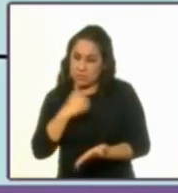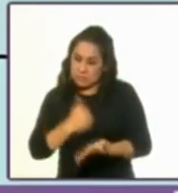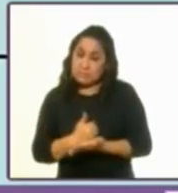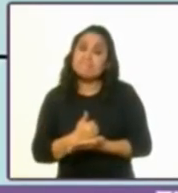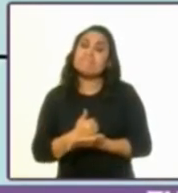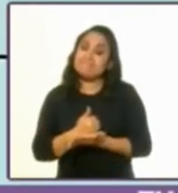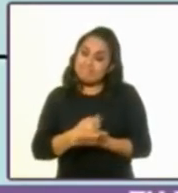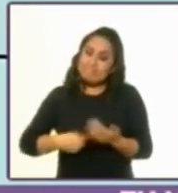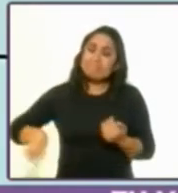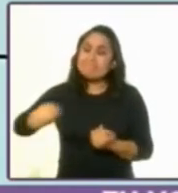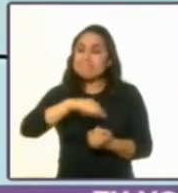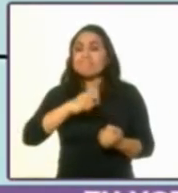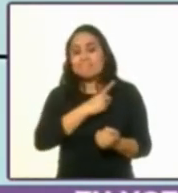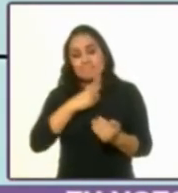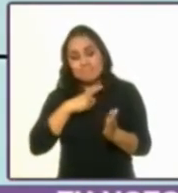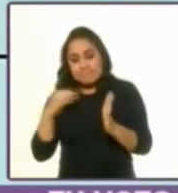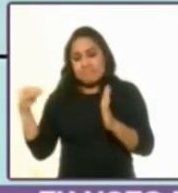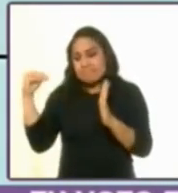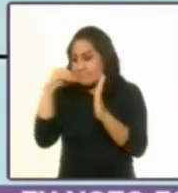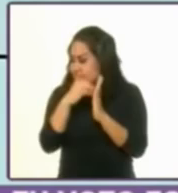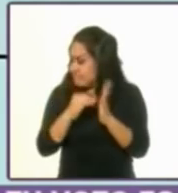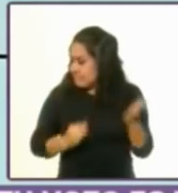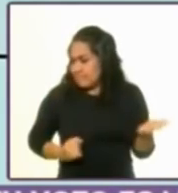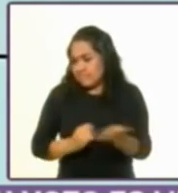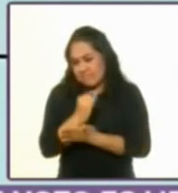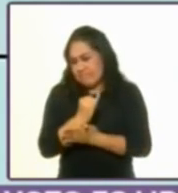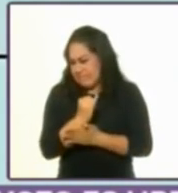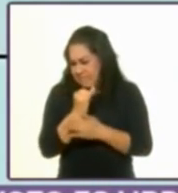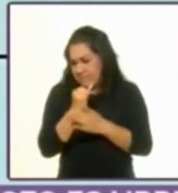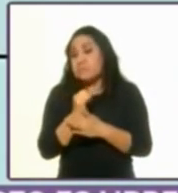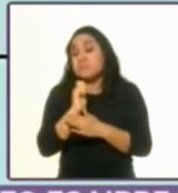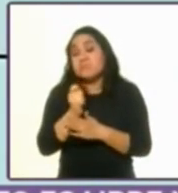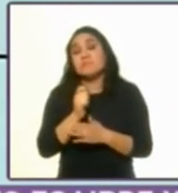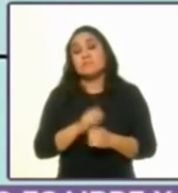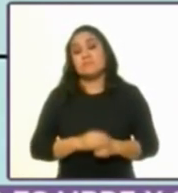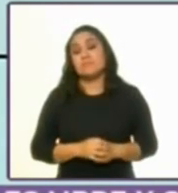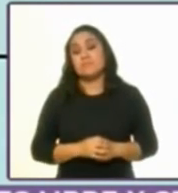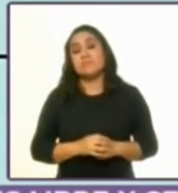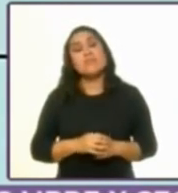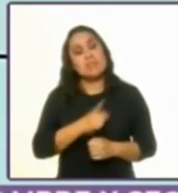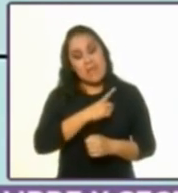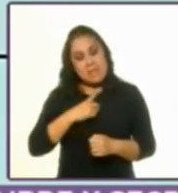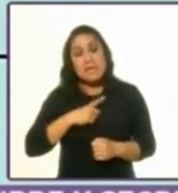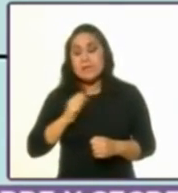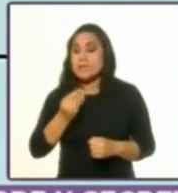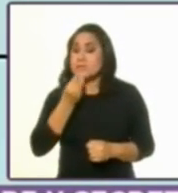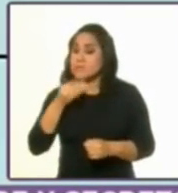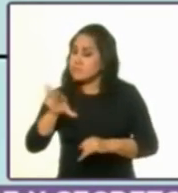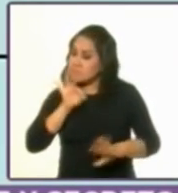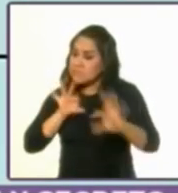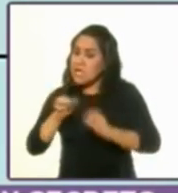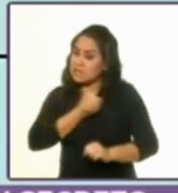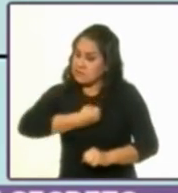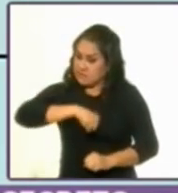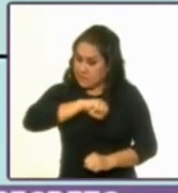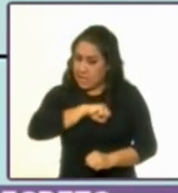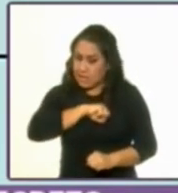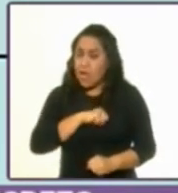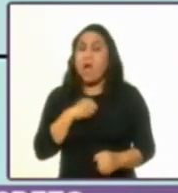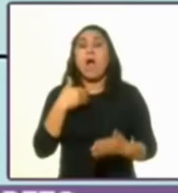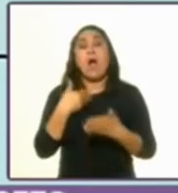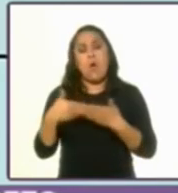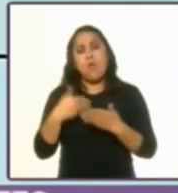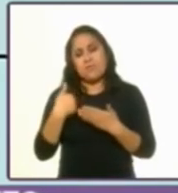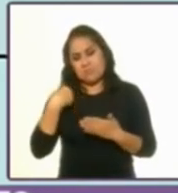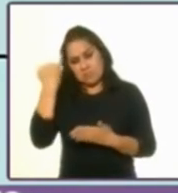que hacer toda una política consistente a favor de una buena alimentación una de las propuestas que tenemos